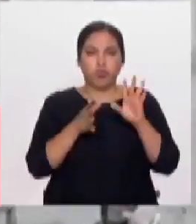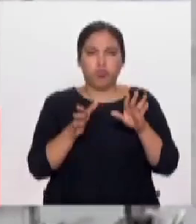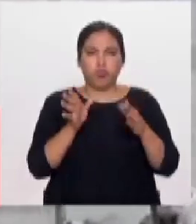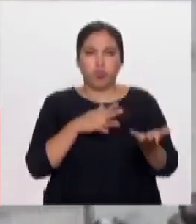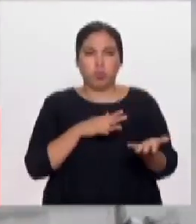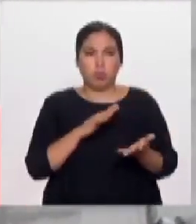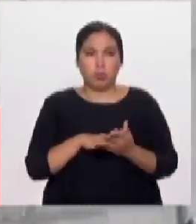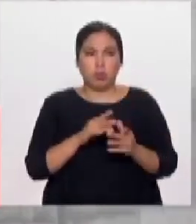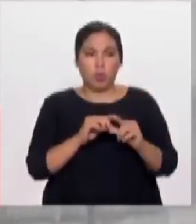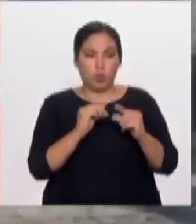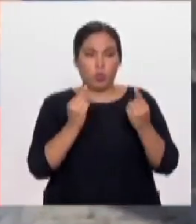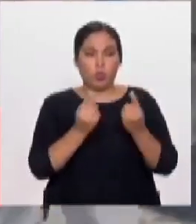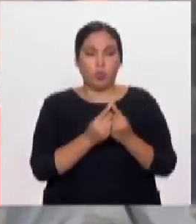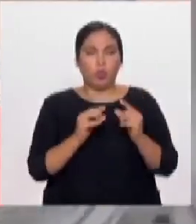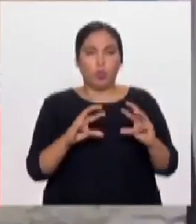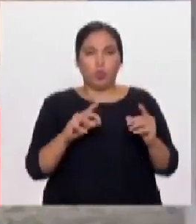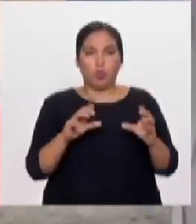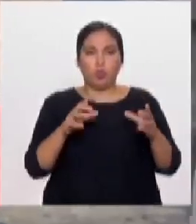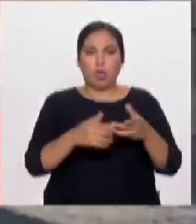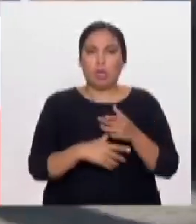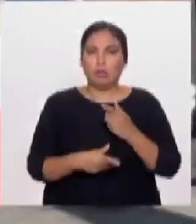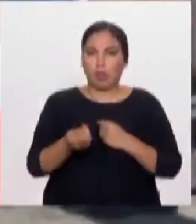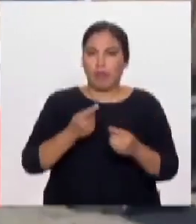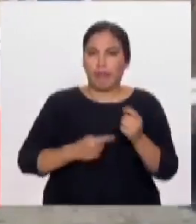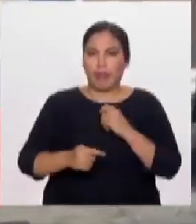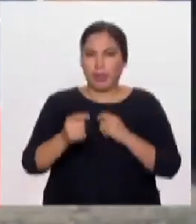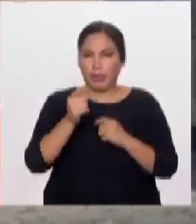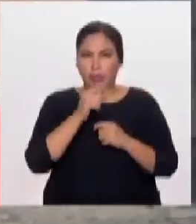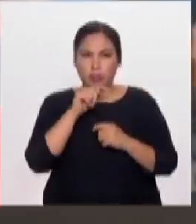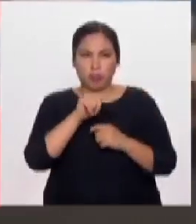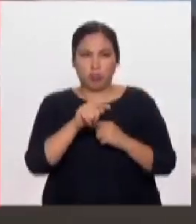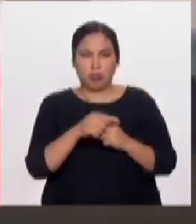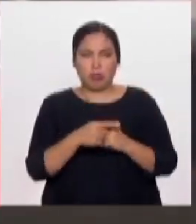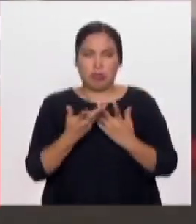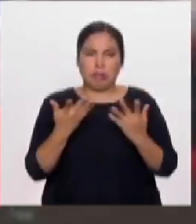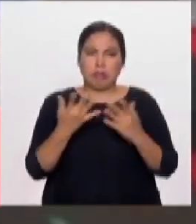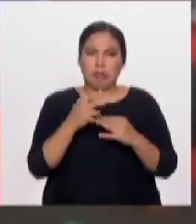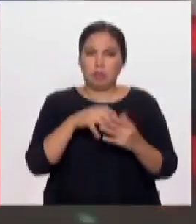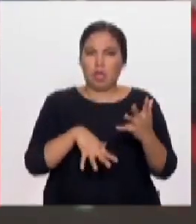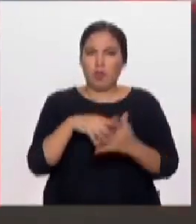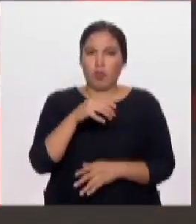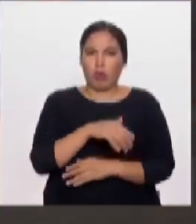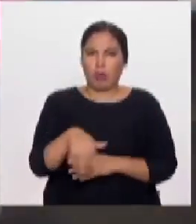grupos de organizaciones del narcotráfico imponen el terror en las calles.